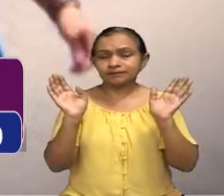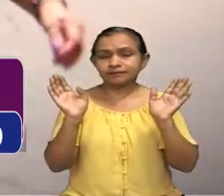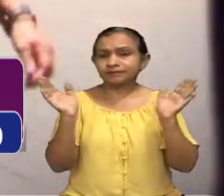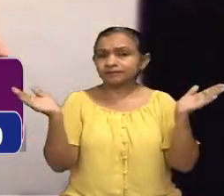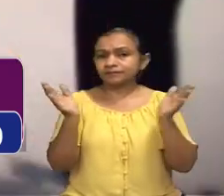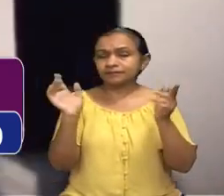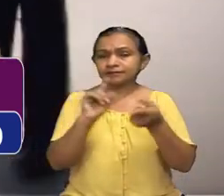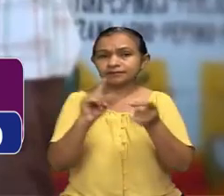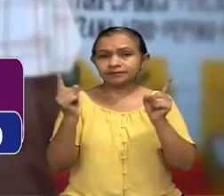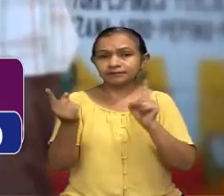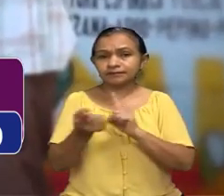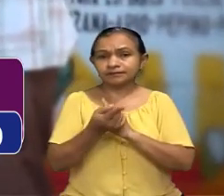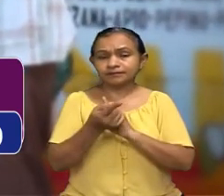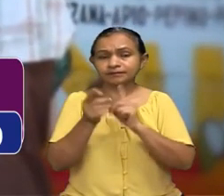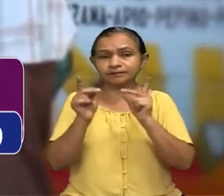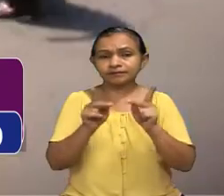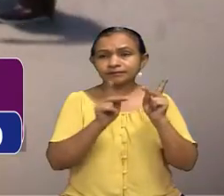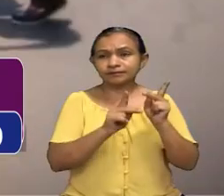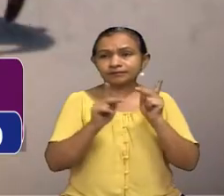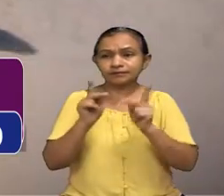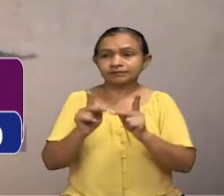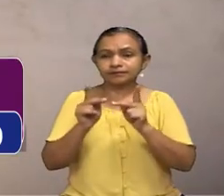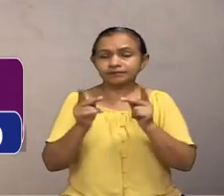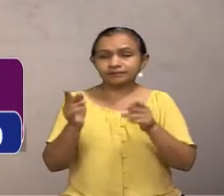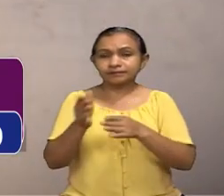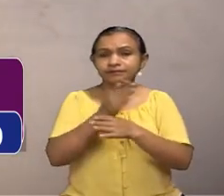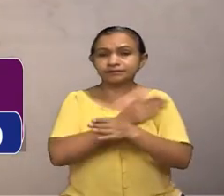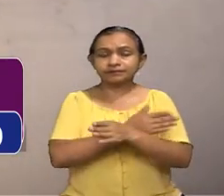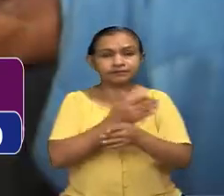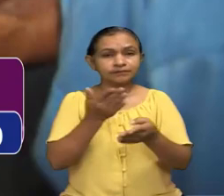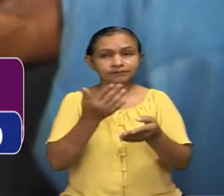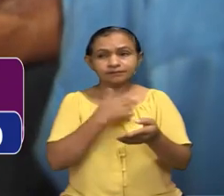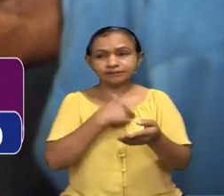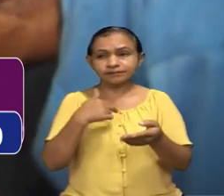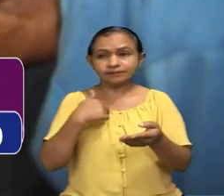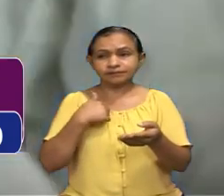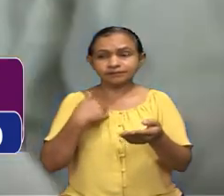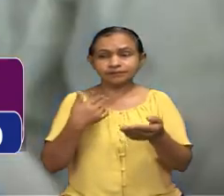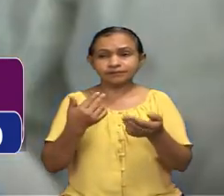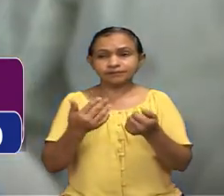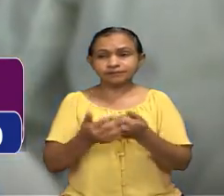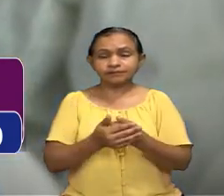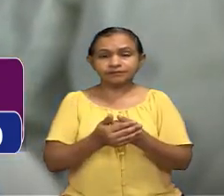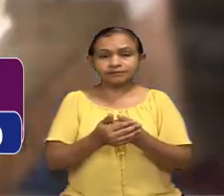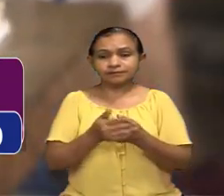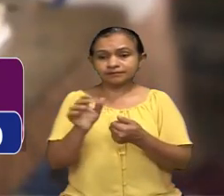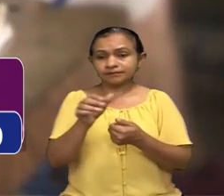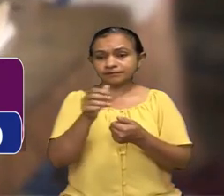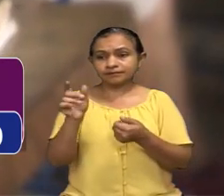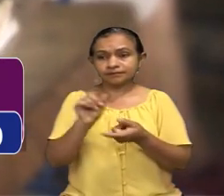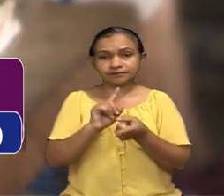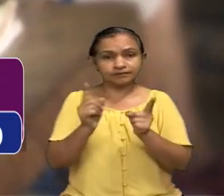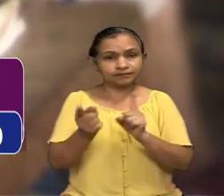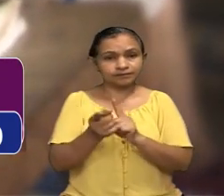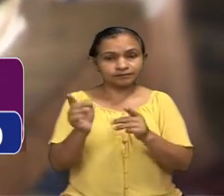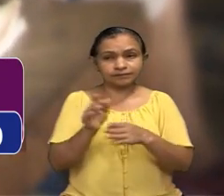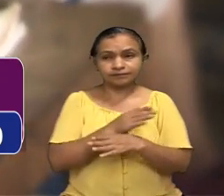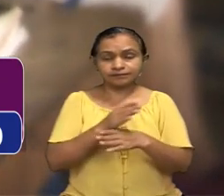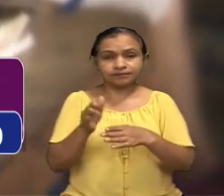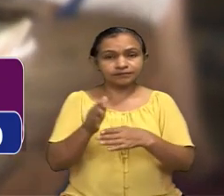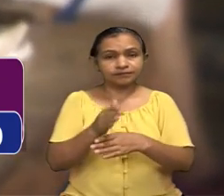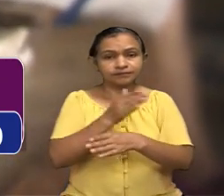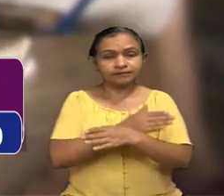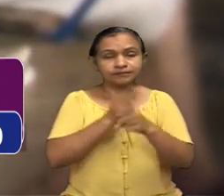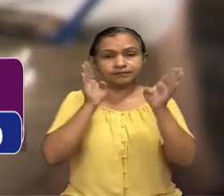cómo ha cambiado. Quienes pudimos tener esa oportunidad de hacer una transición de un modelo a otro, porque incluso la empresa privada